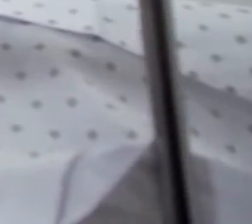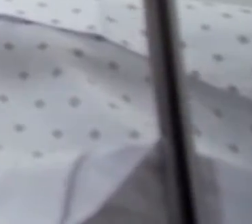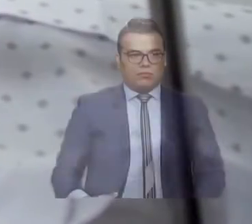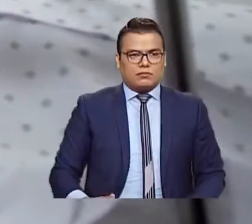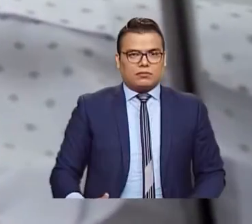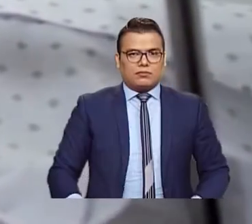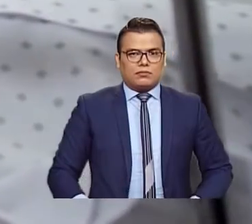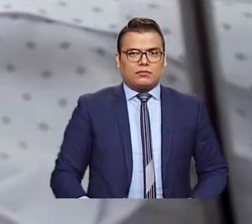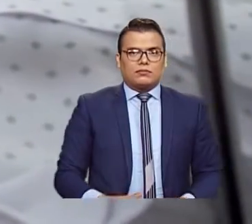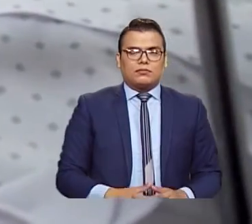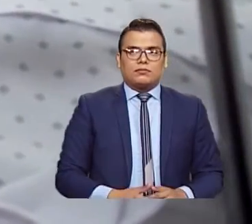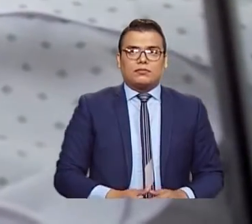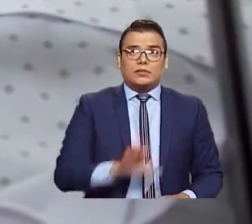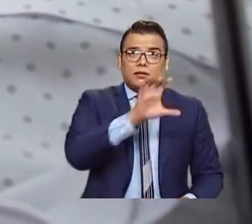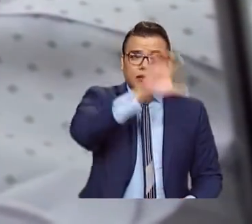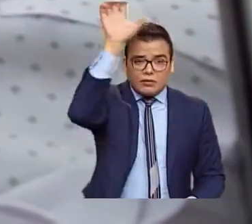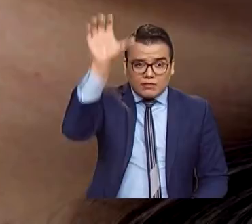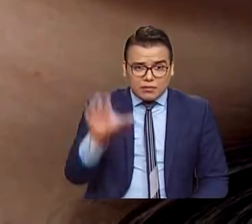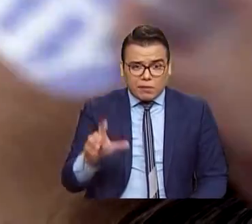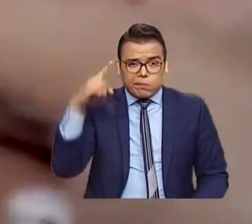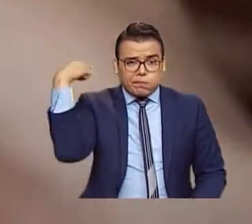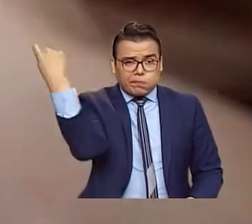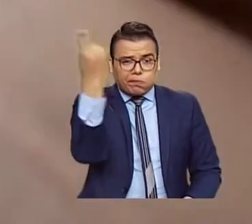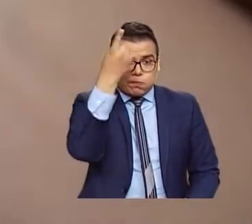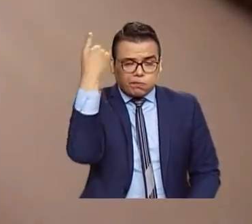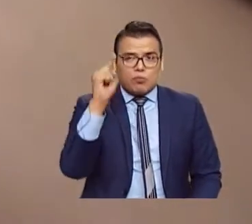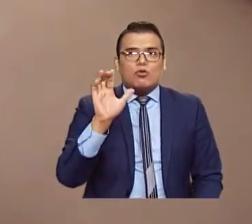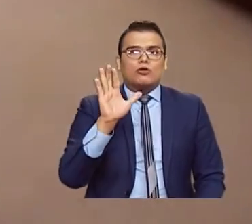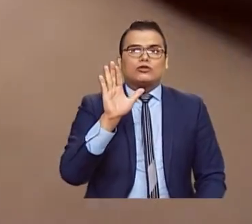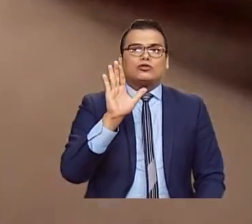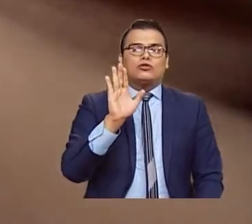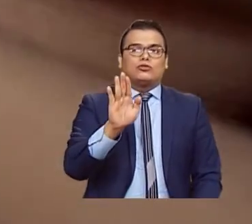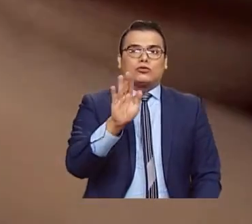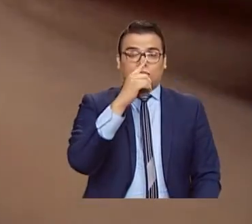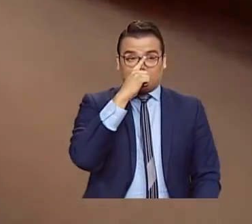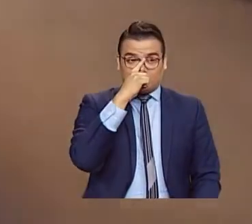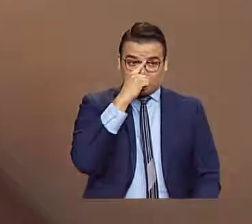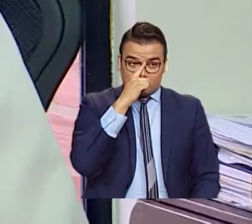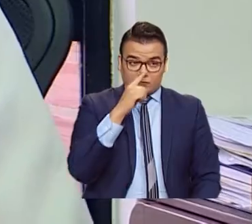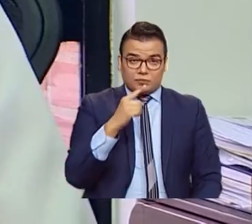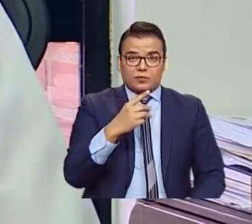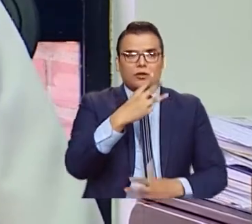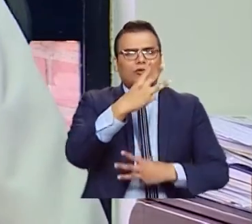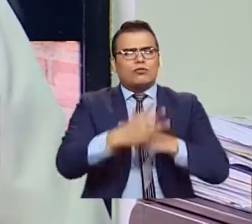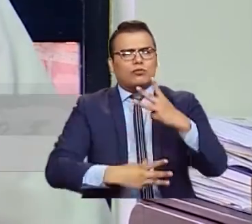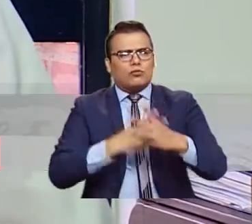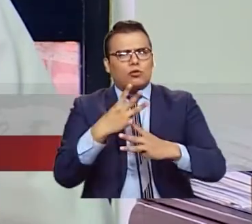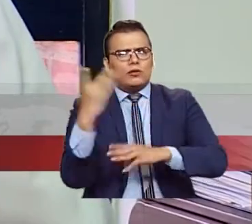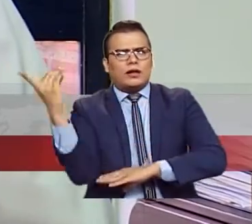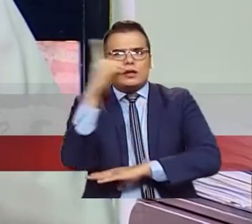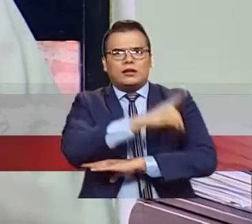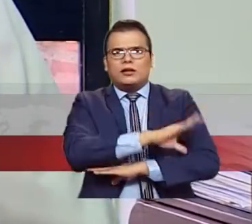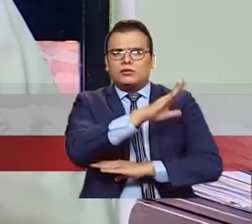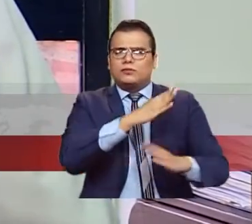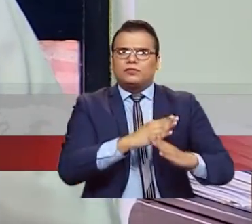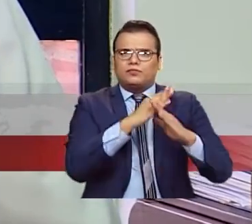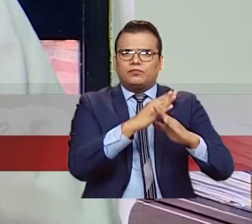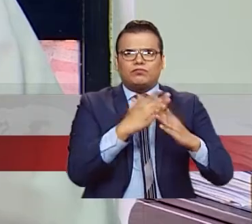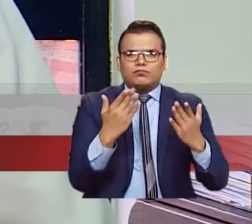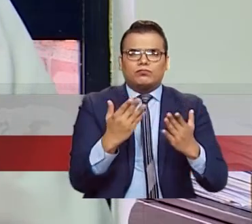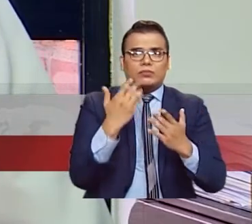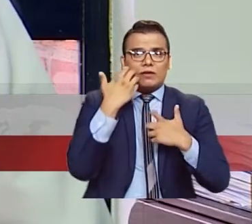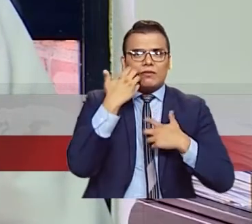se celebra en diferentes países de latinoamérica el día mundial de la trombosis trombosis es formación de coágulos